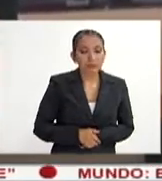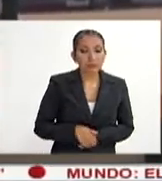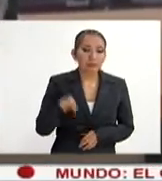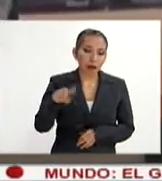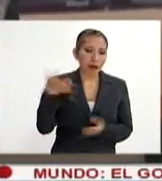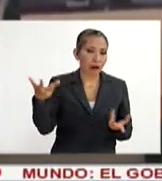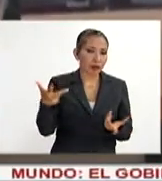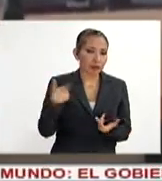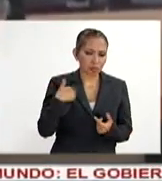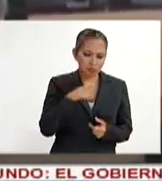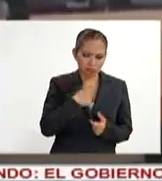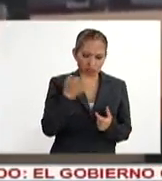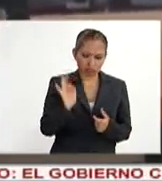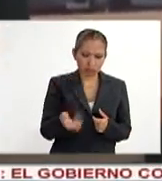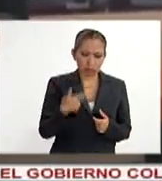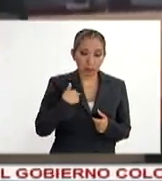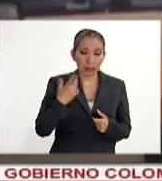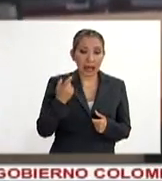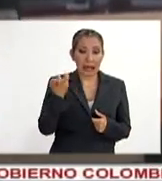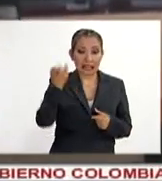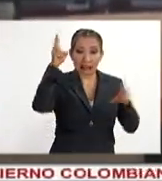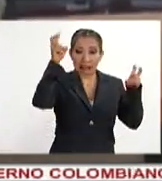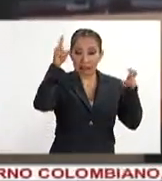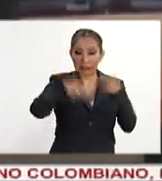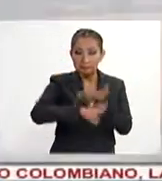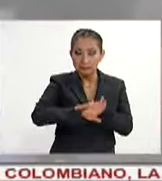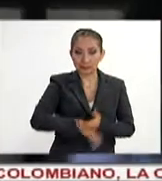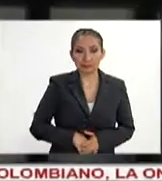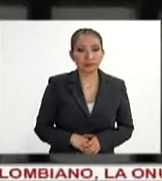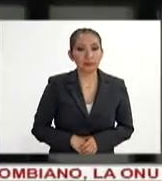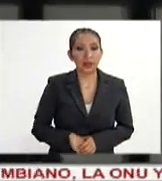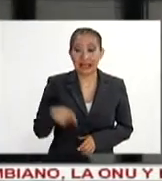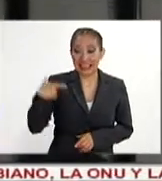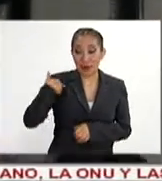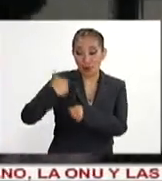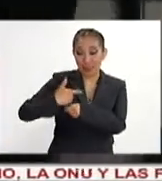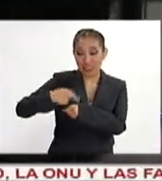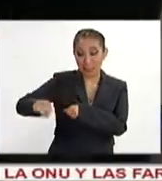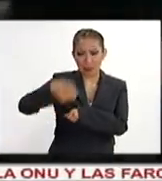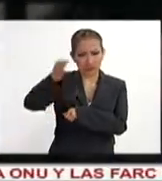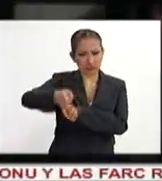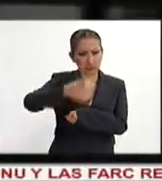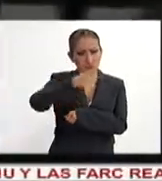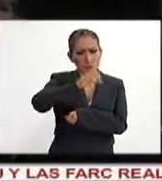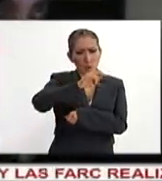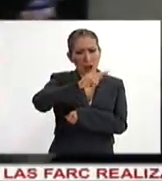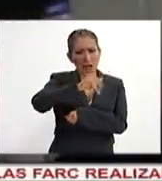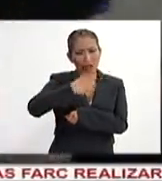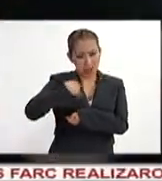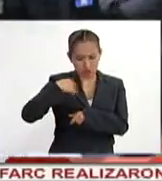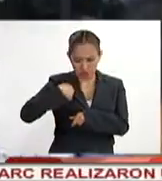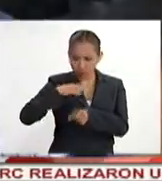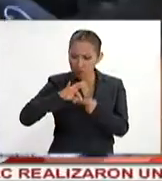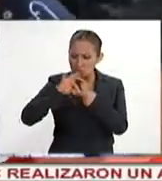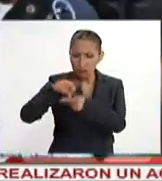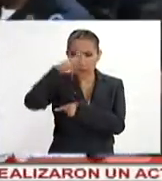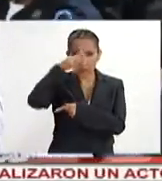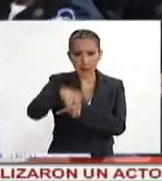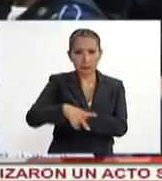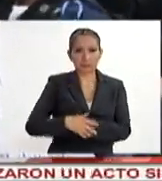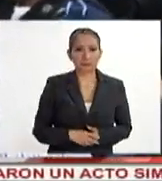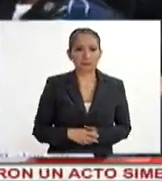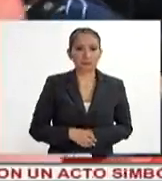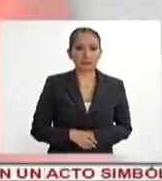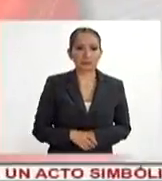está haciéndome en torno a este caso. Desde Guatemala acepta Javier Duarte ser extraditado a